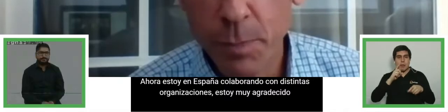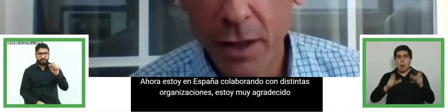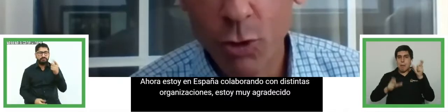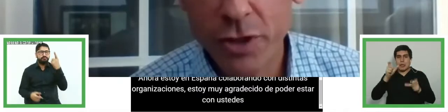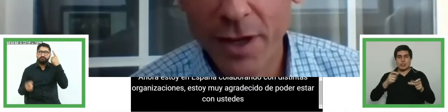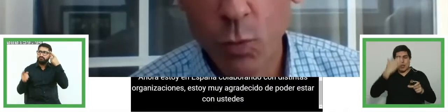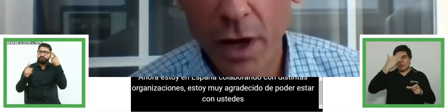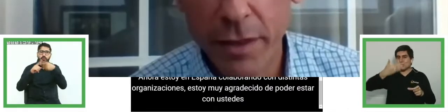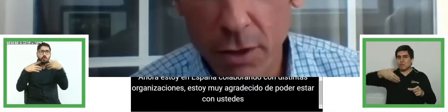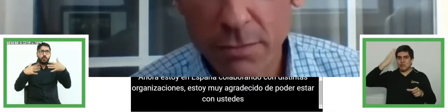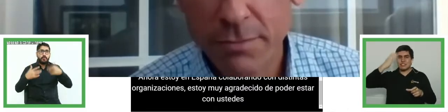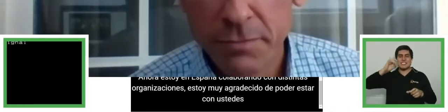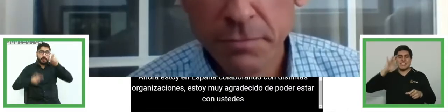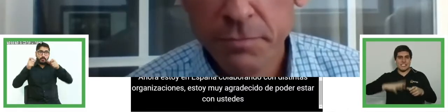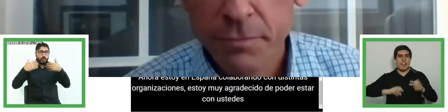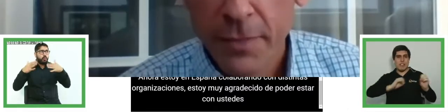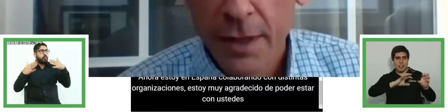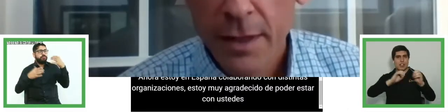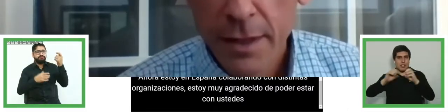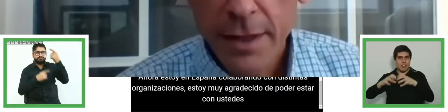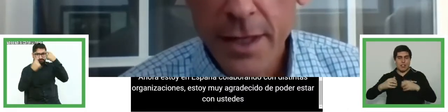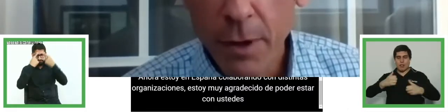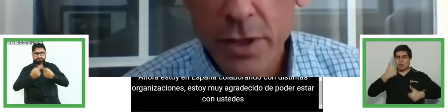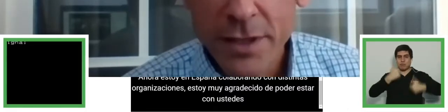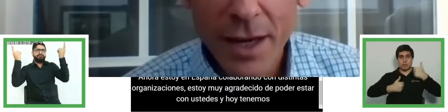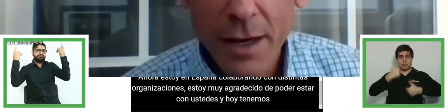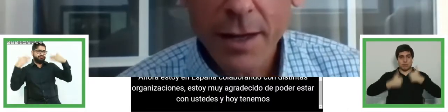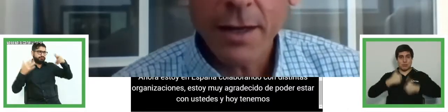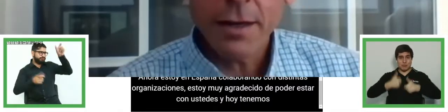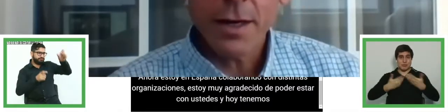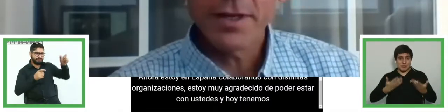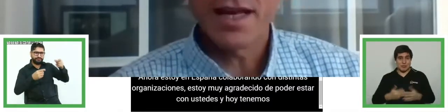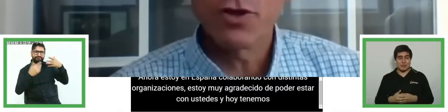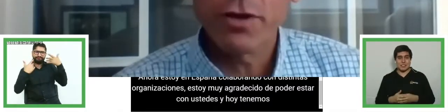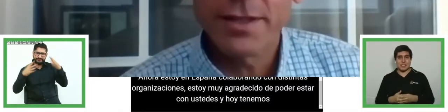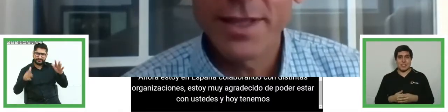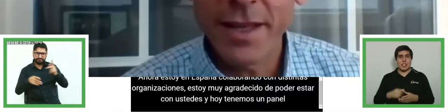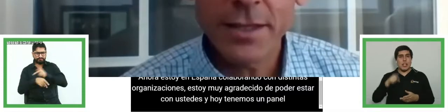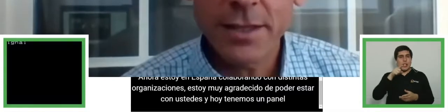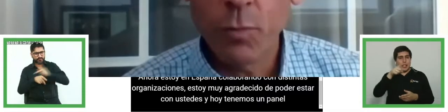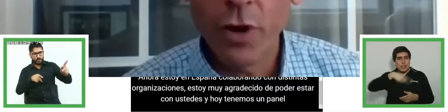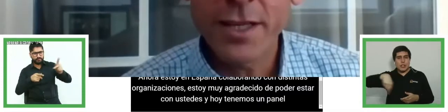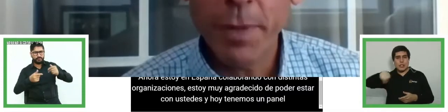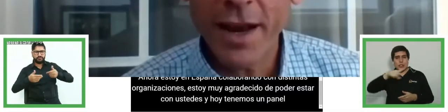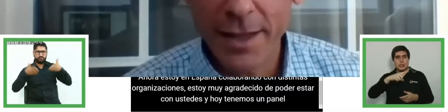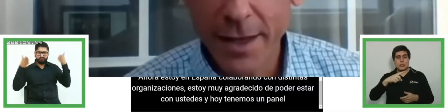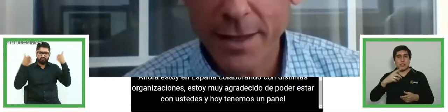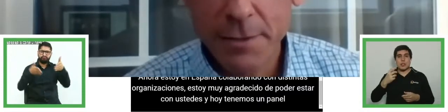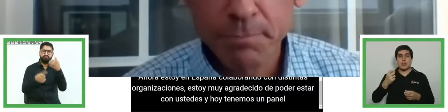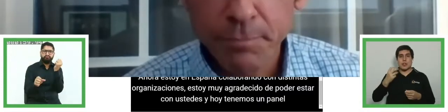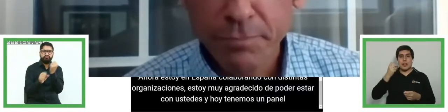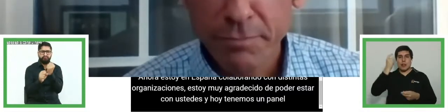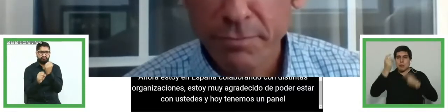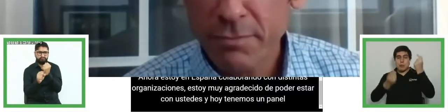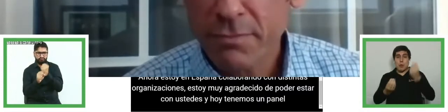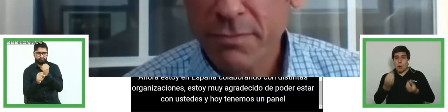de expertos en educación y vamos a estar revisando distintas buenas